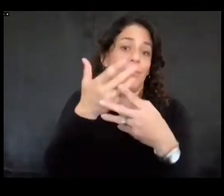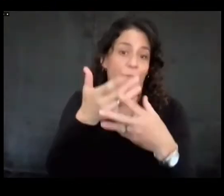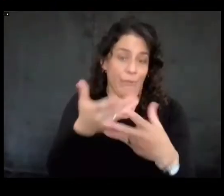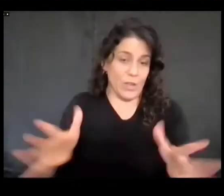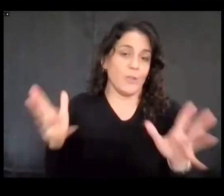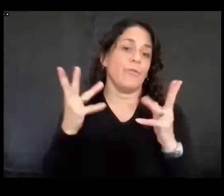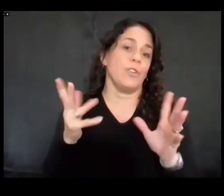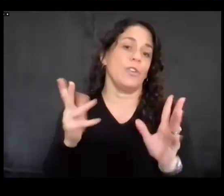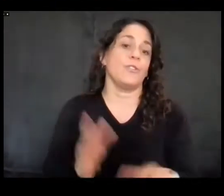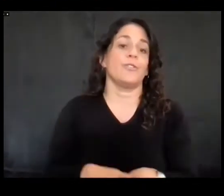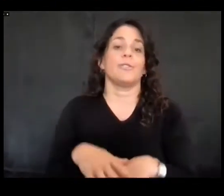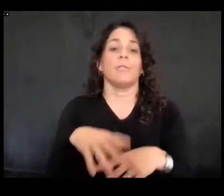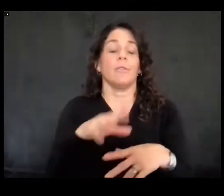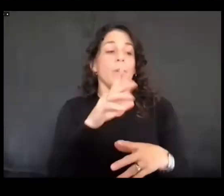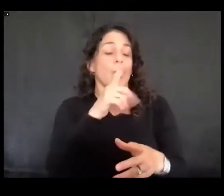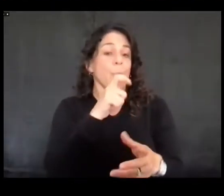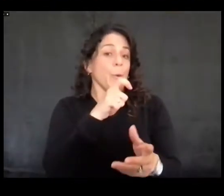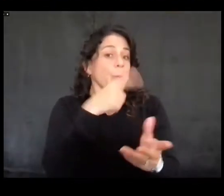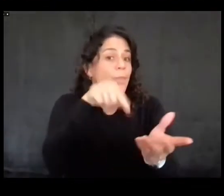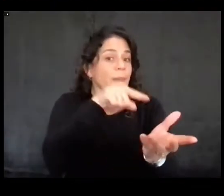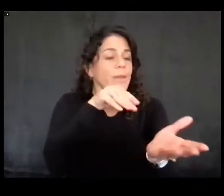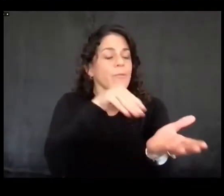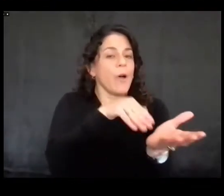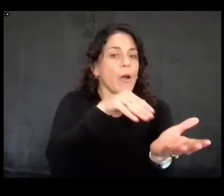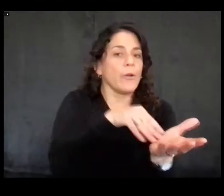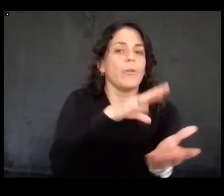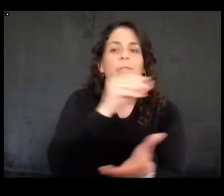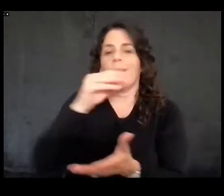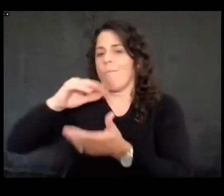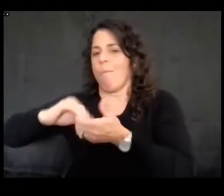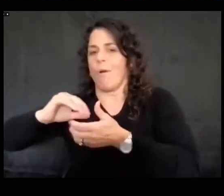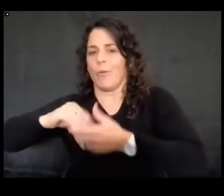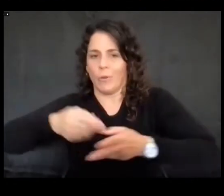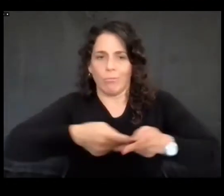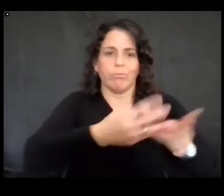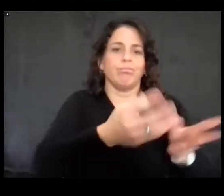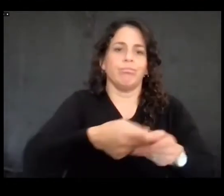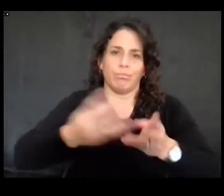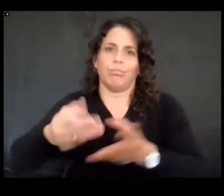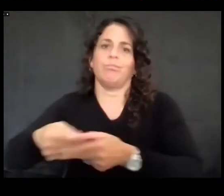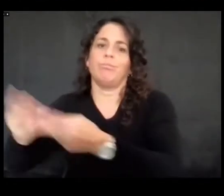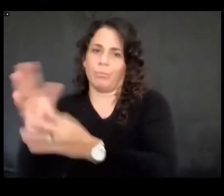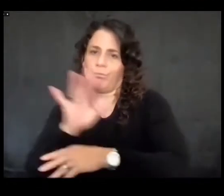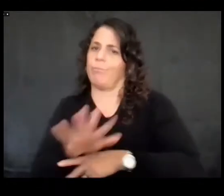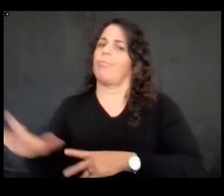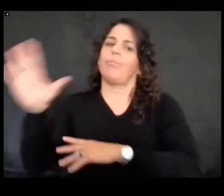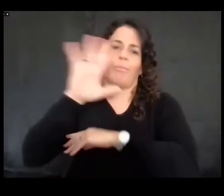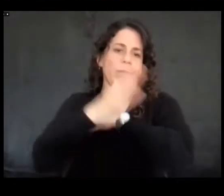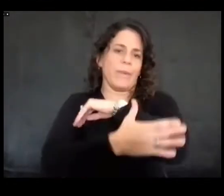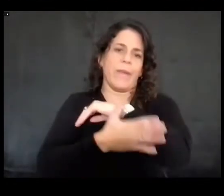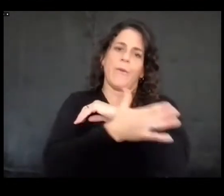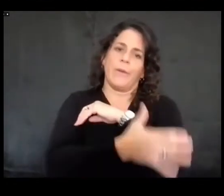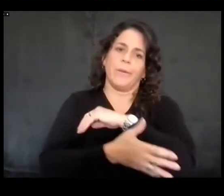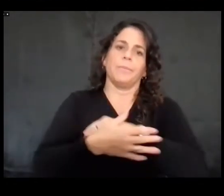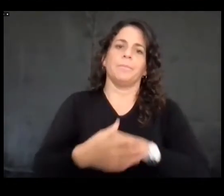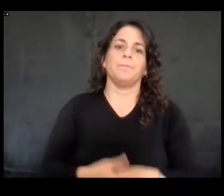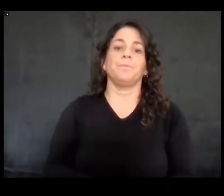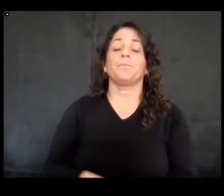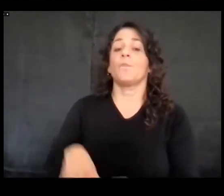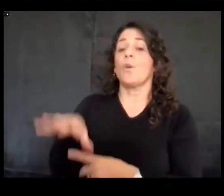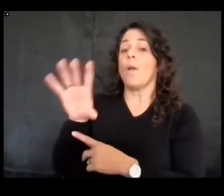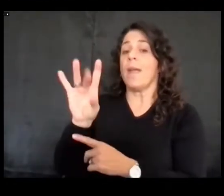nuestros socios y por el departamento de salud pública aquí en el condado en las dosis